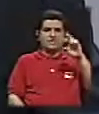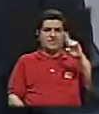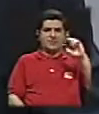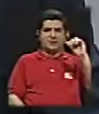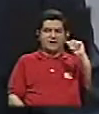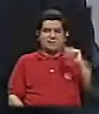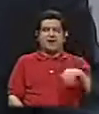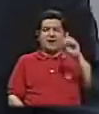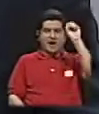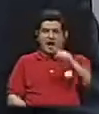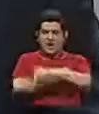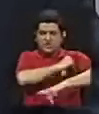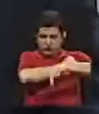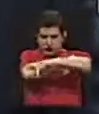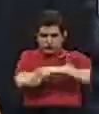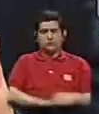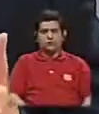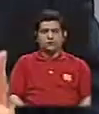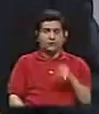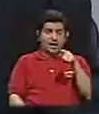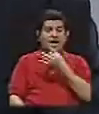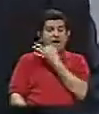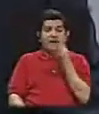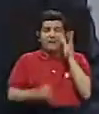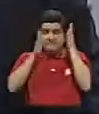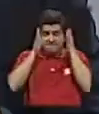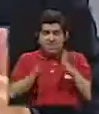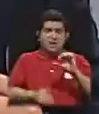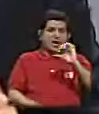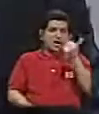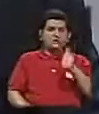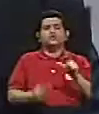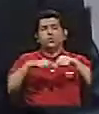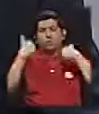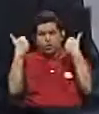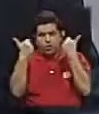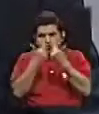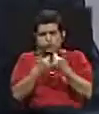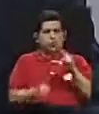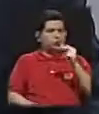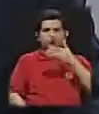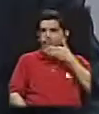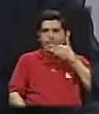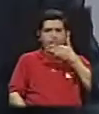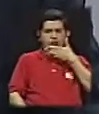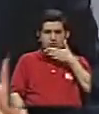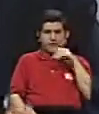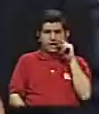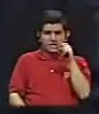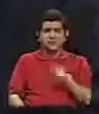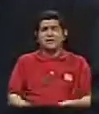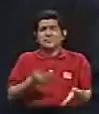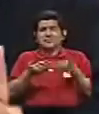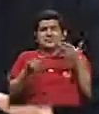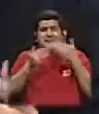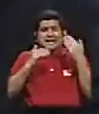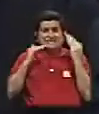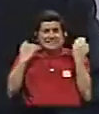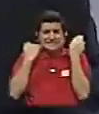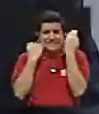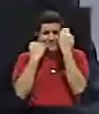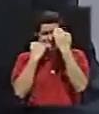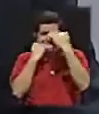sur del país, en donde los finqueros y otros grupos no indígenas están prácticamente